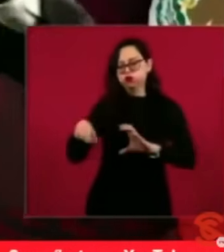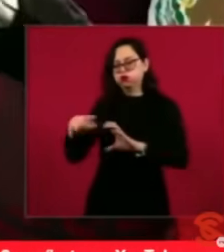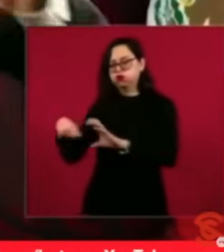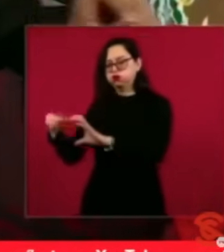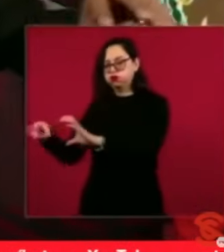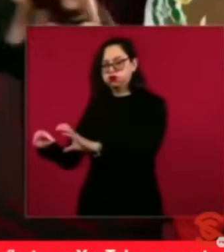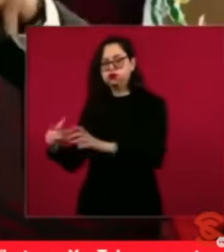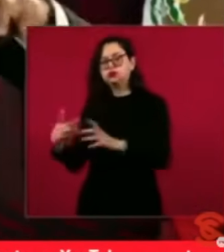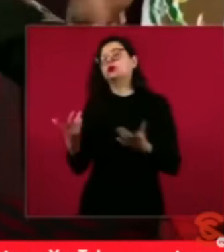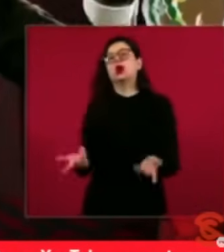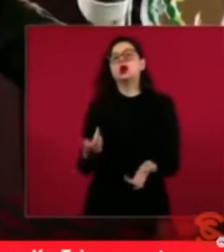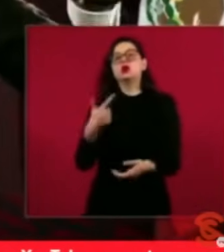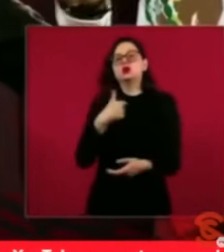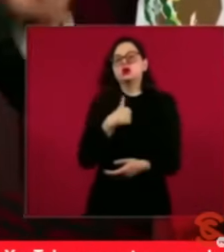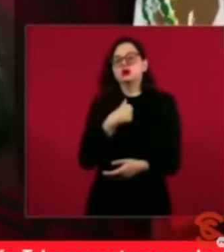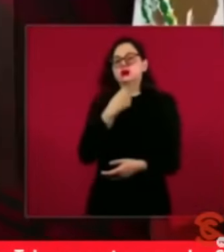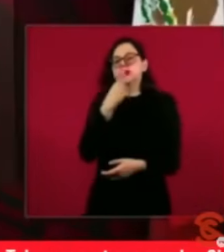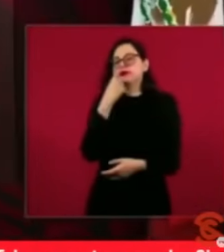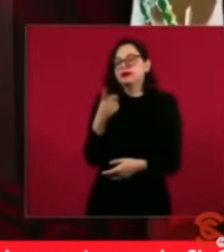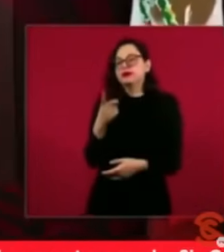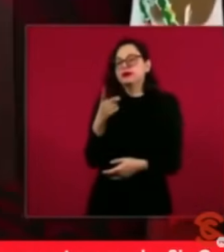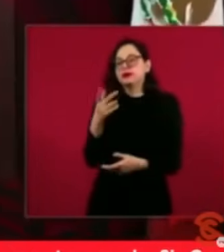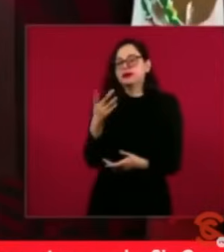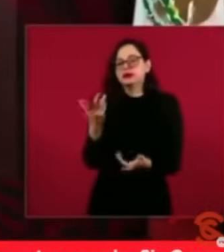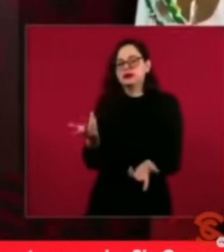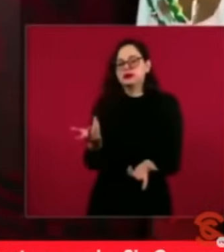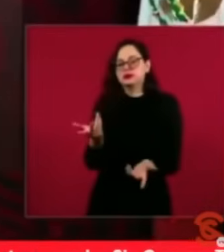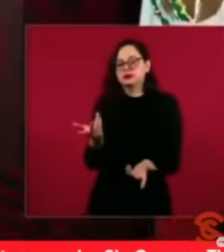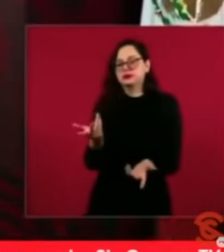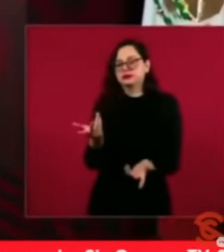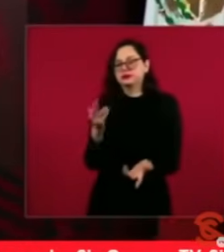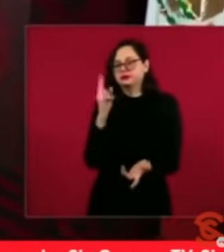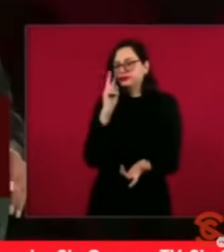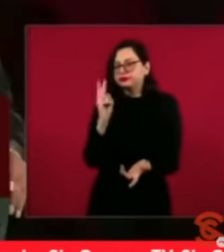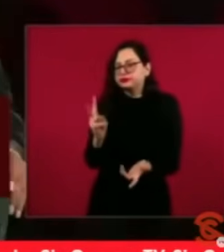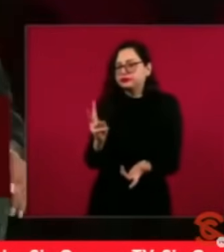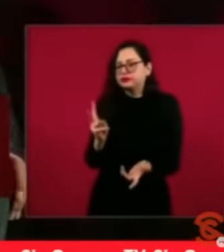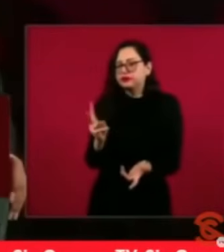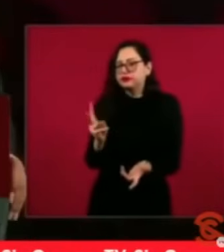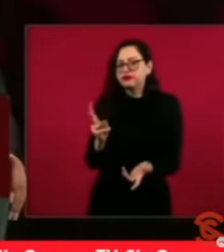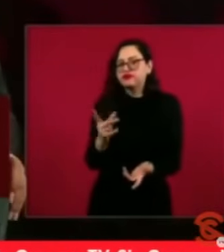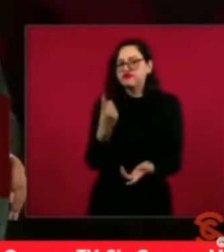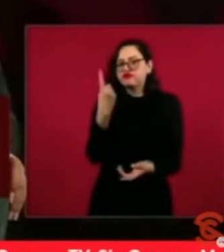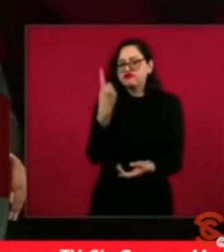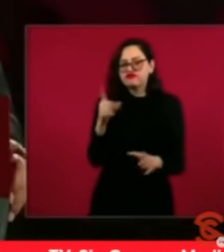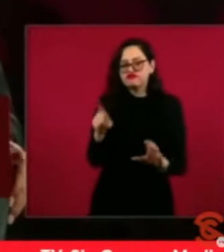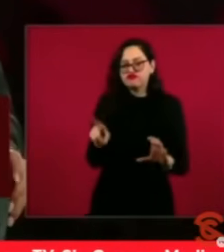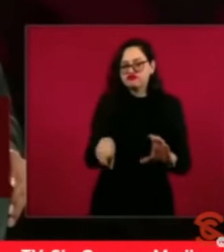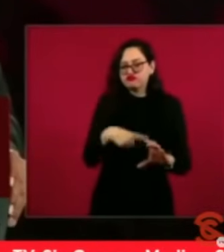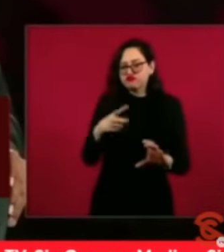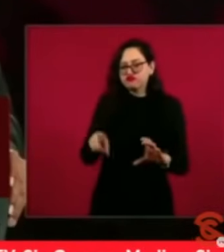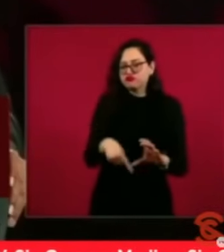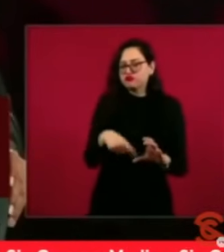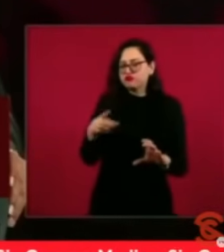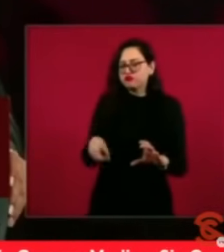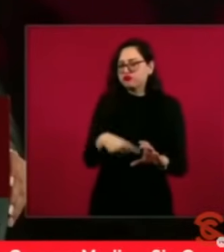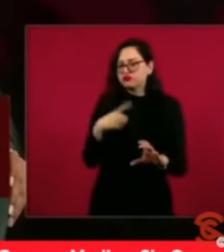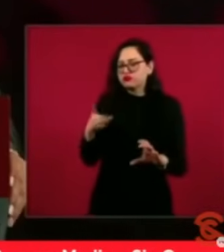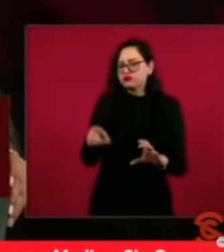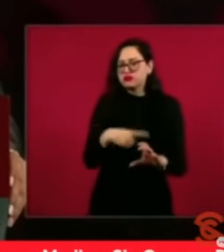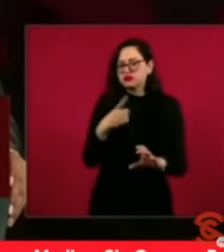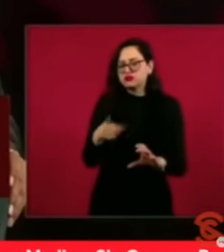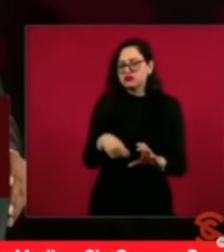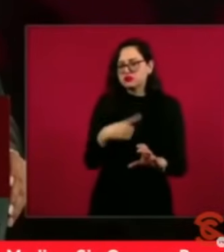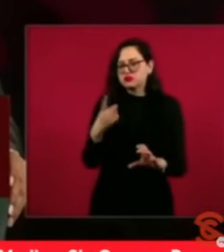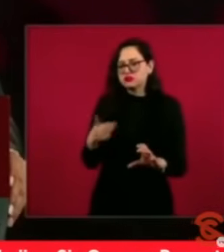que solo utilizaban una, y eso mediodía,